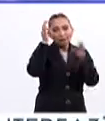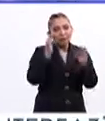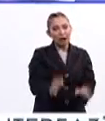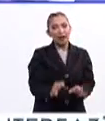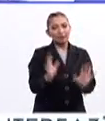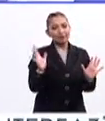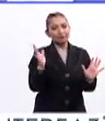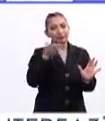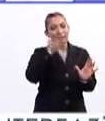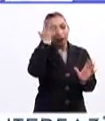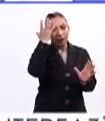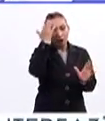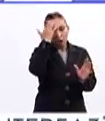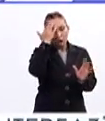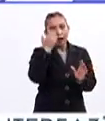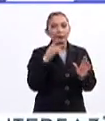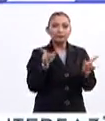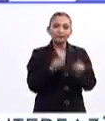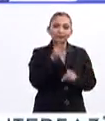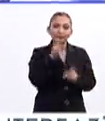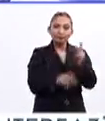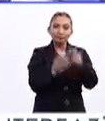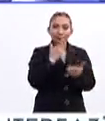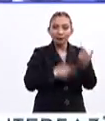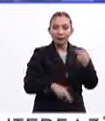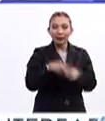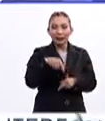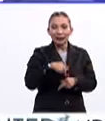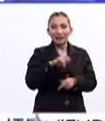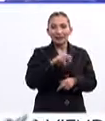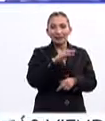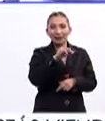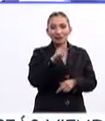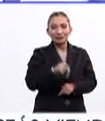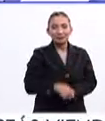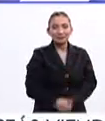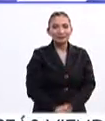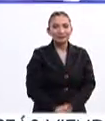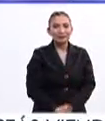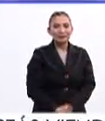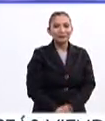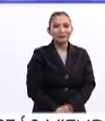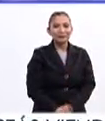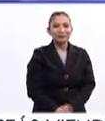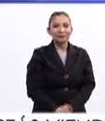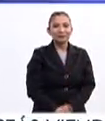correcto asimilamiento. Vamos a una breve pausa, regresamos con más. Esto es Interfaz.